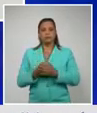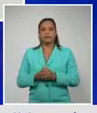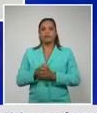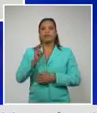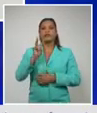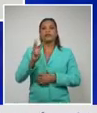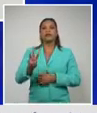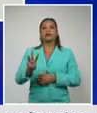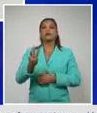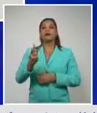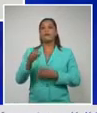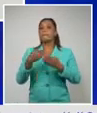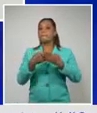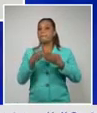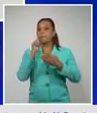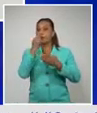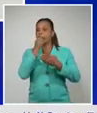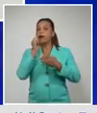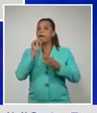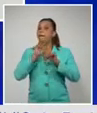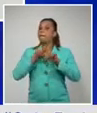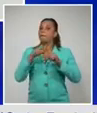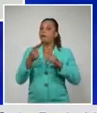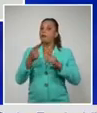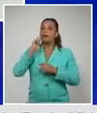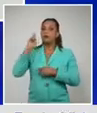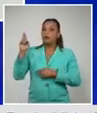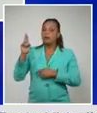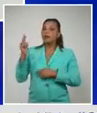muestras, porque recuerden que ellos van enviándolos